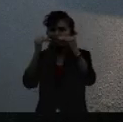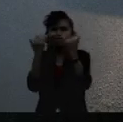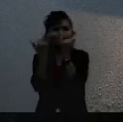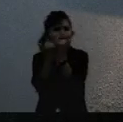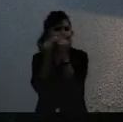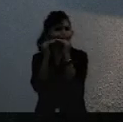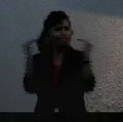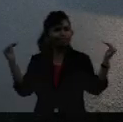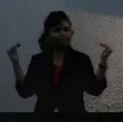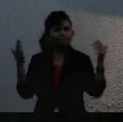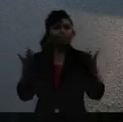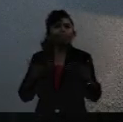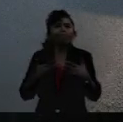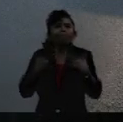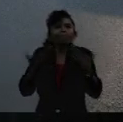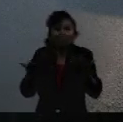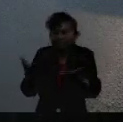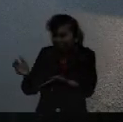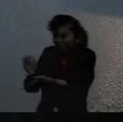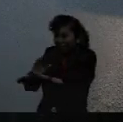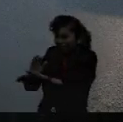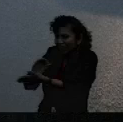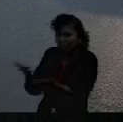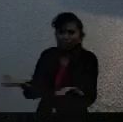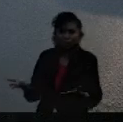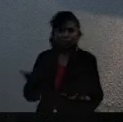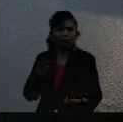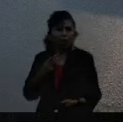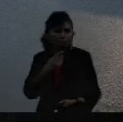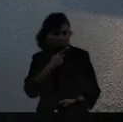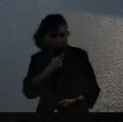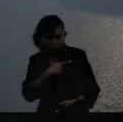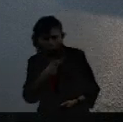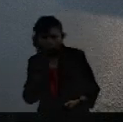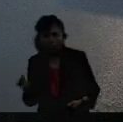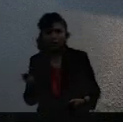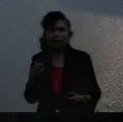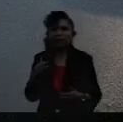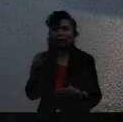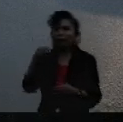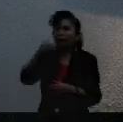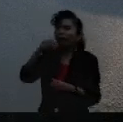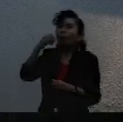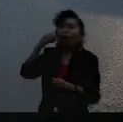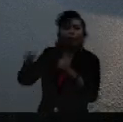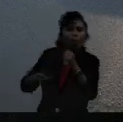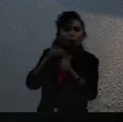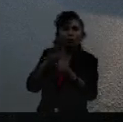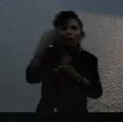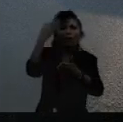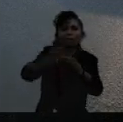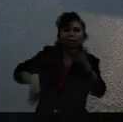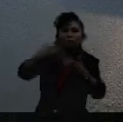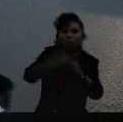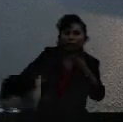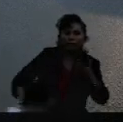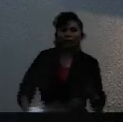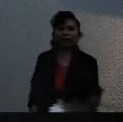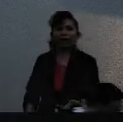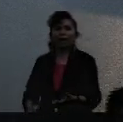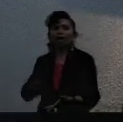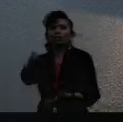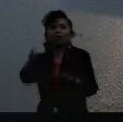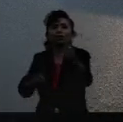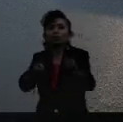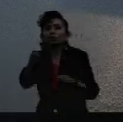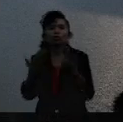genera la marginación se genera la pobreza la falta de oportunidades la inseguridad el descontrol